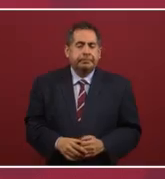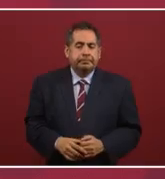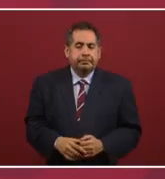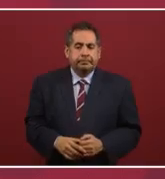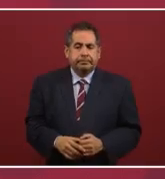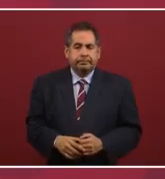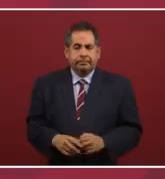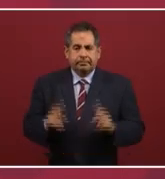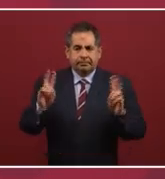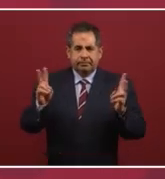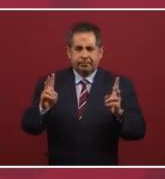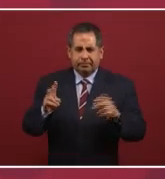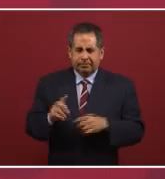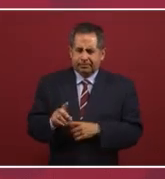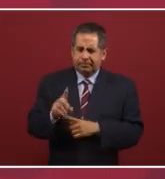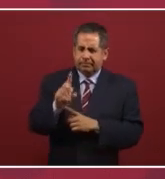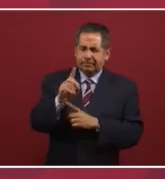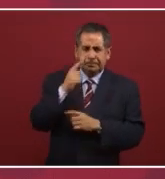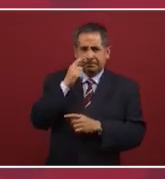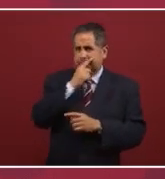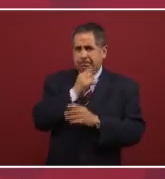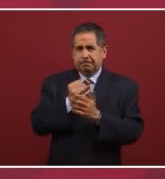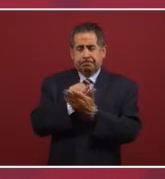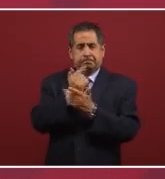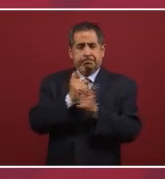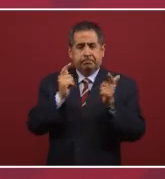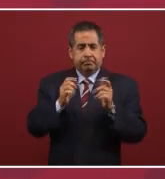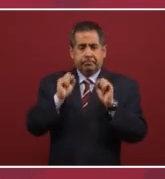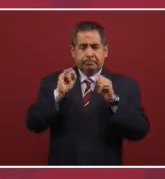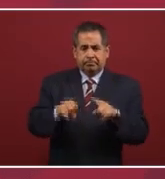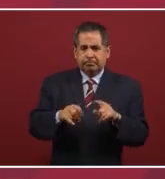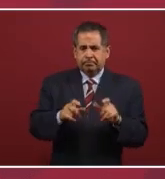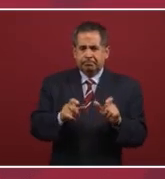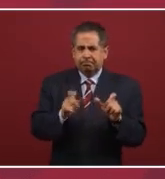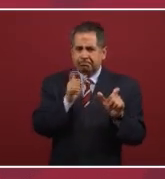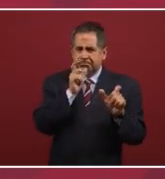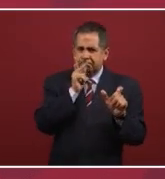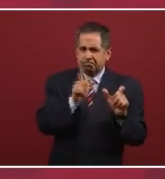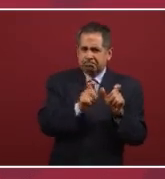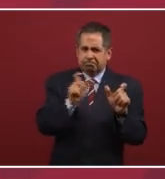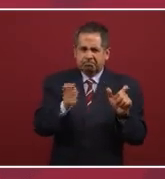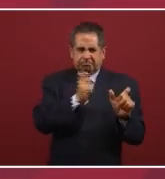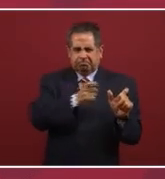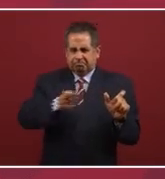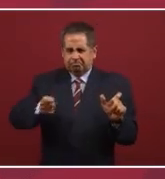La democracia sin adjetivos, sí, si no 20, sí 15 años.